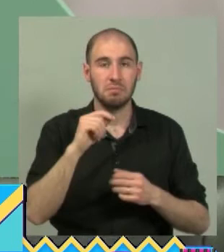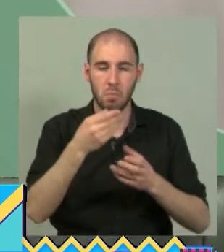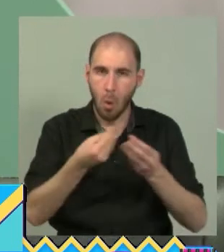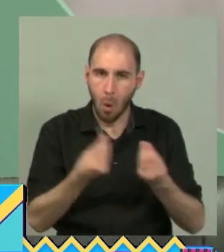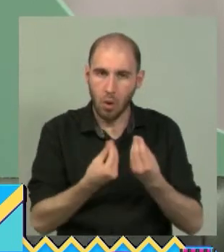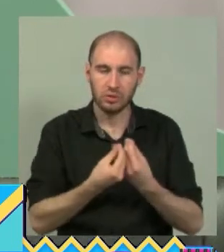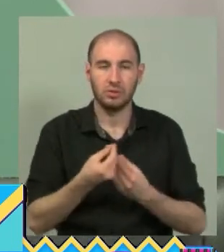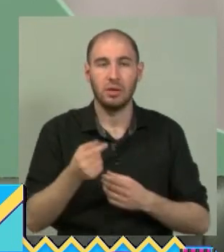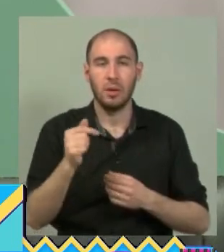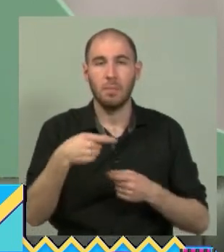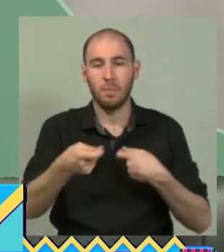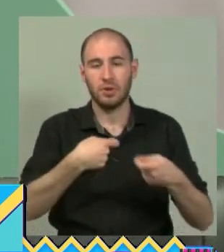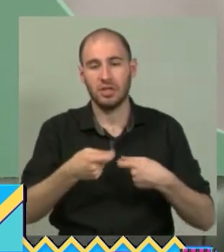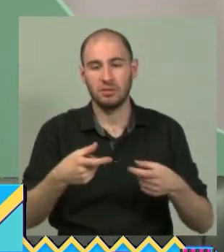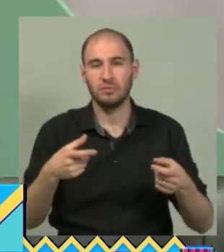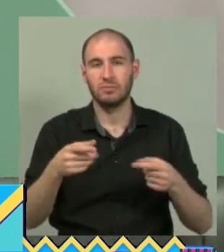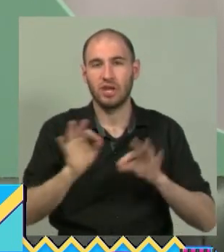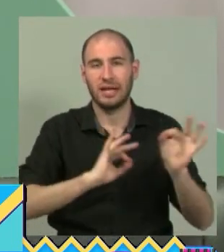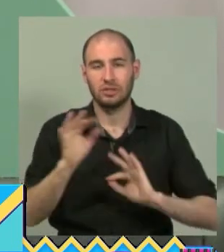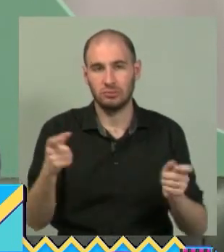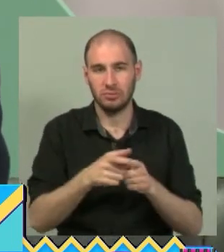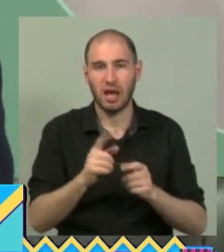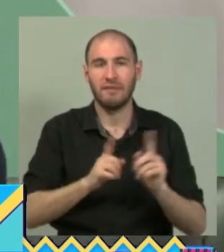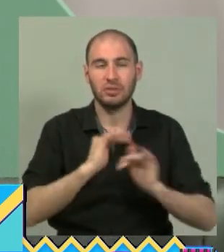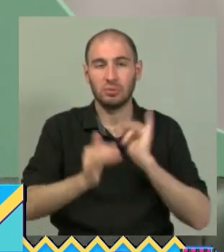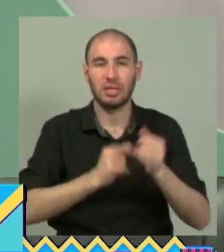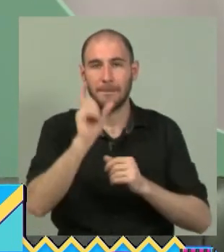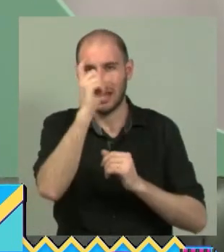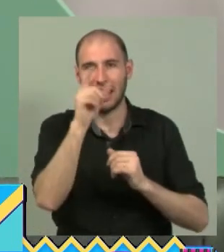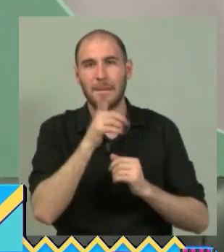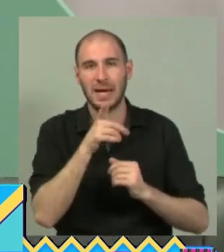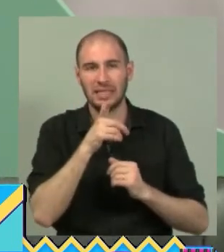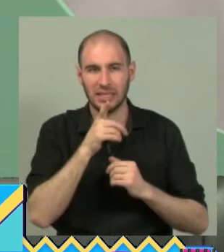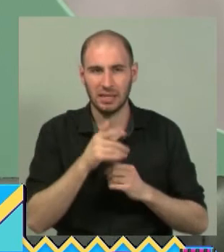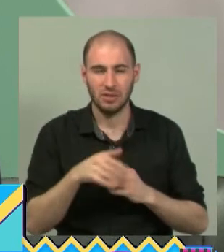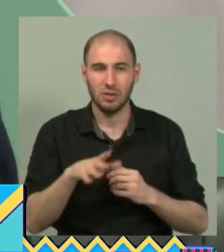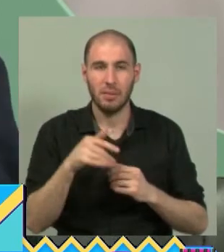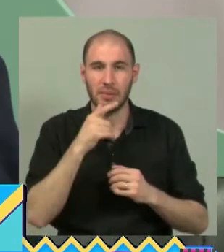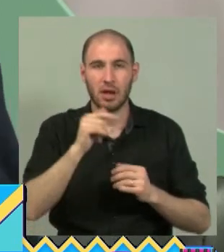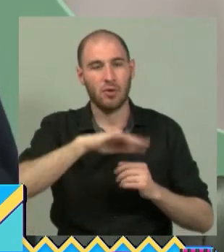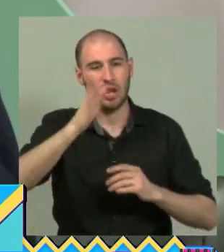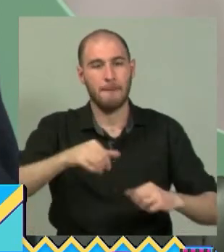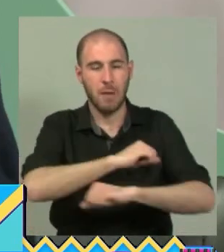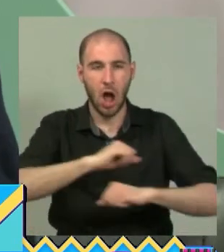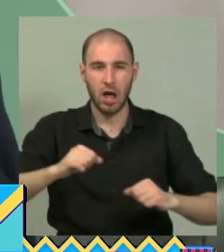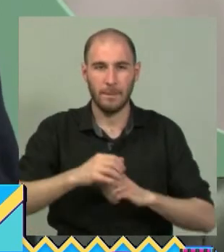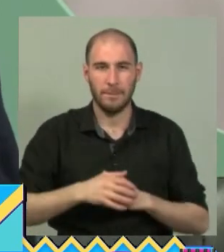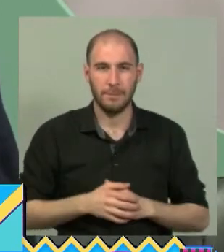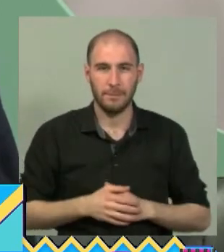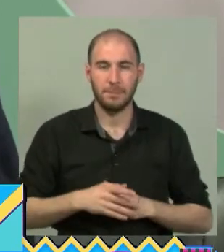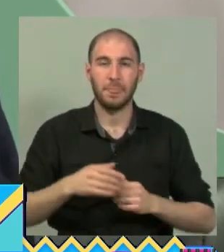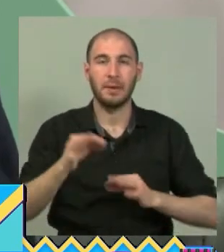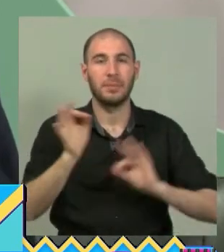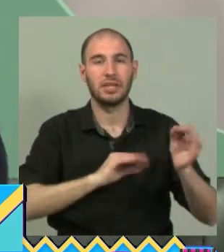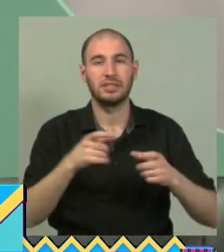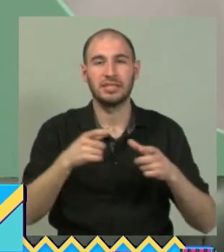Si bien es un proyecto chiquitito, tengan idea que a veces cuando se habla de la minería parece que fuéramos a volar la cordillera, y el